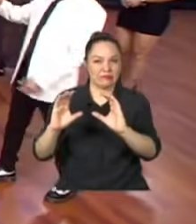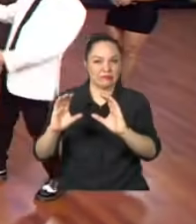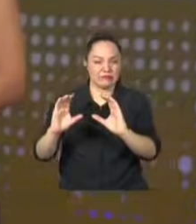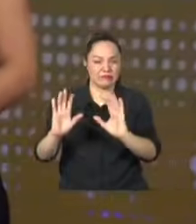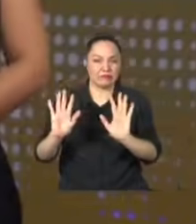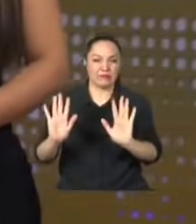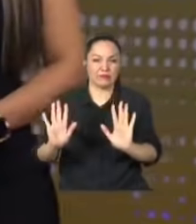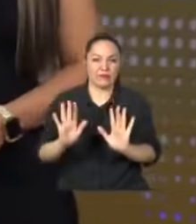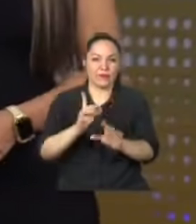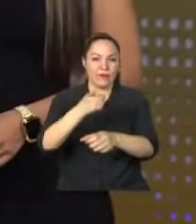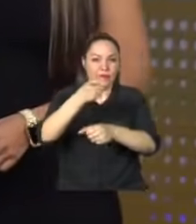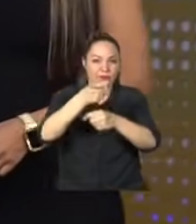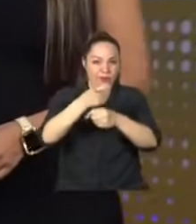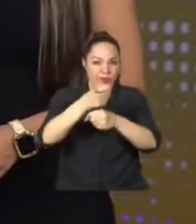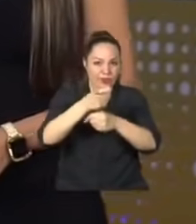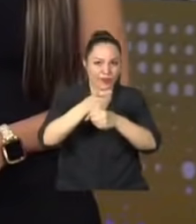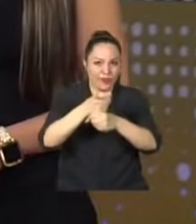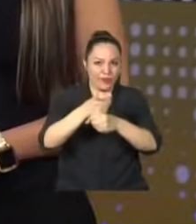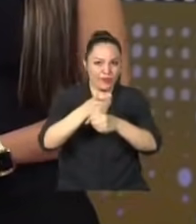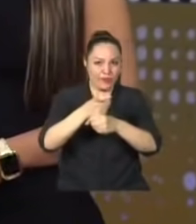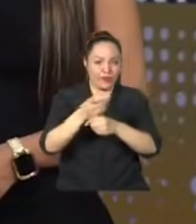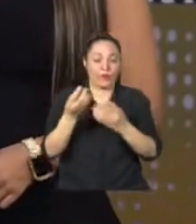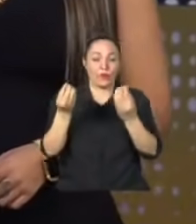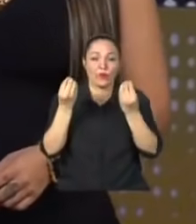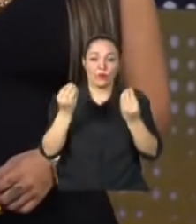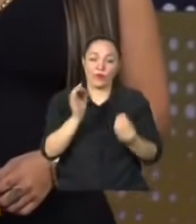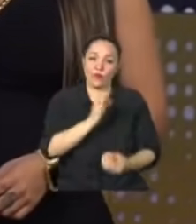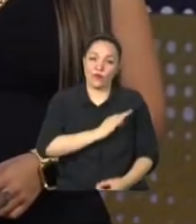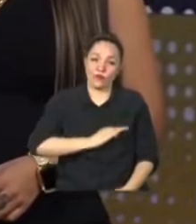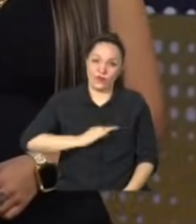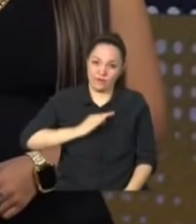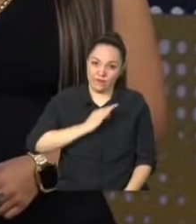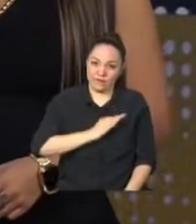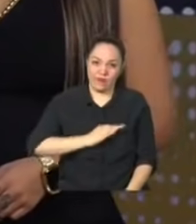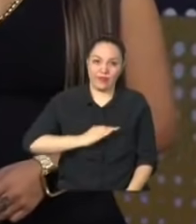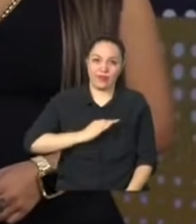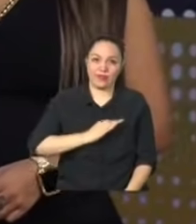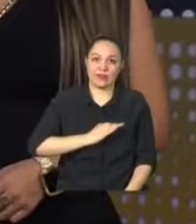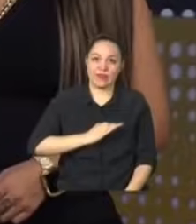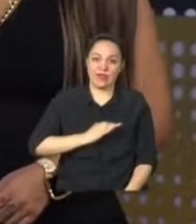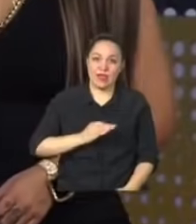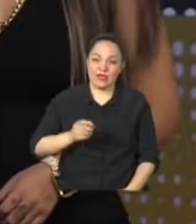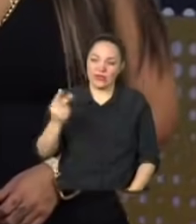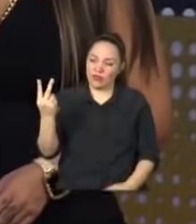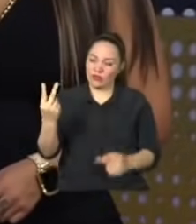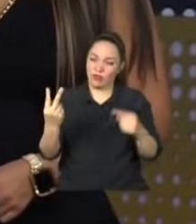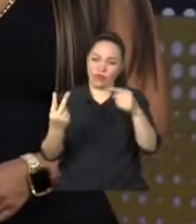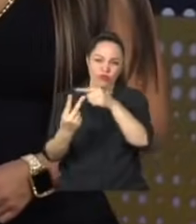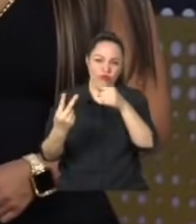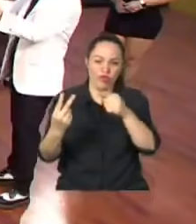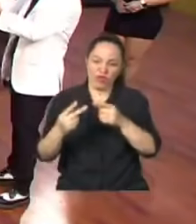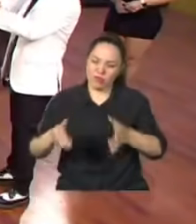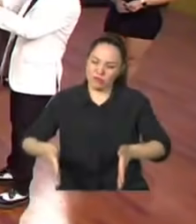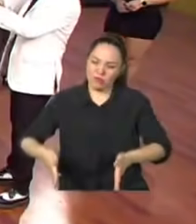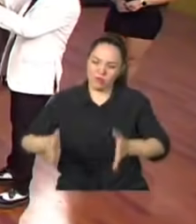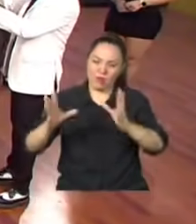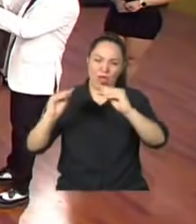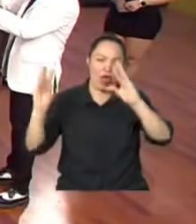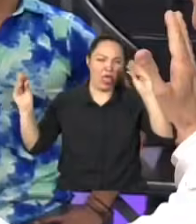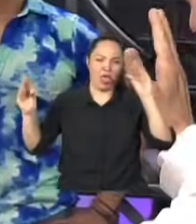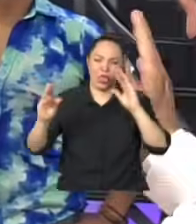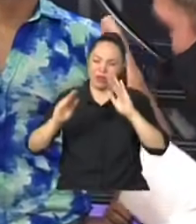Dos cosas. Primero, muchas felicidades y que sigan ustedes para adelante. Ya les di el consejo. No hagan caso a lo que diga la